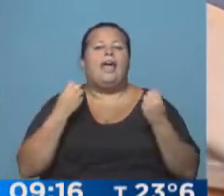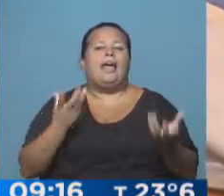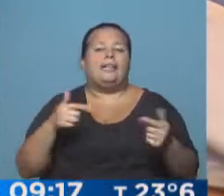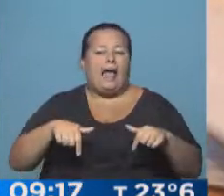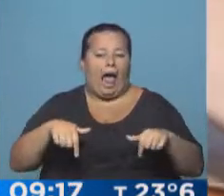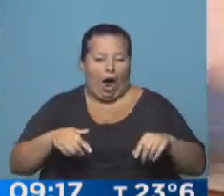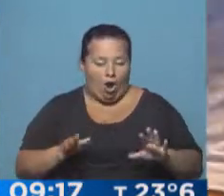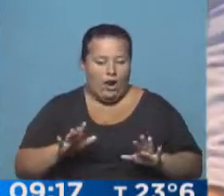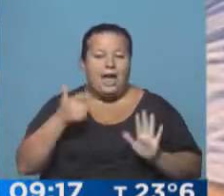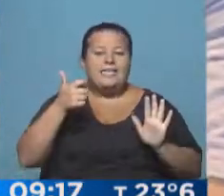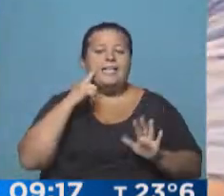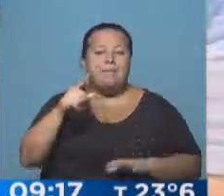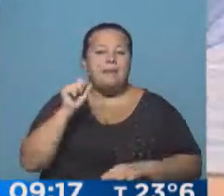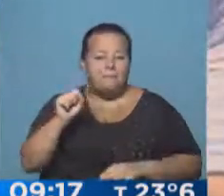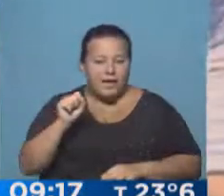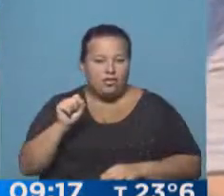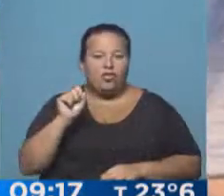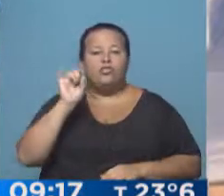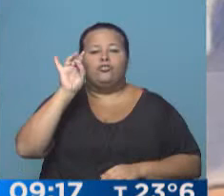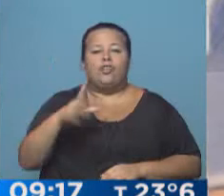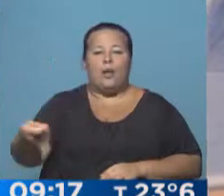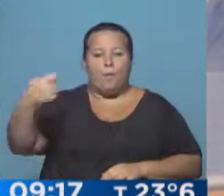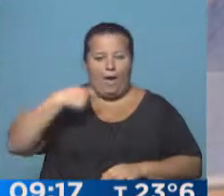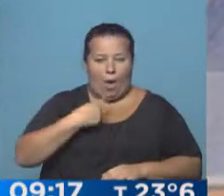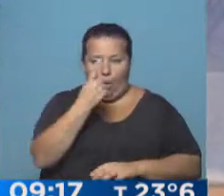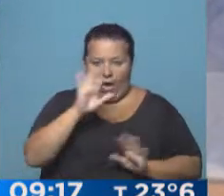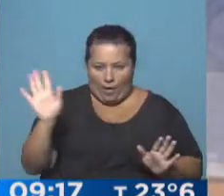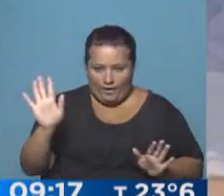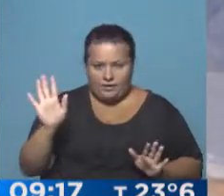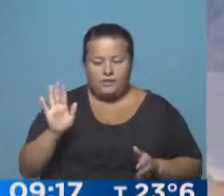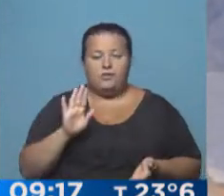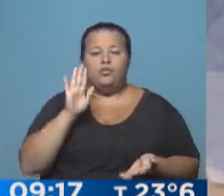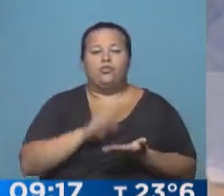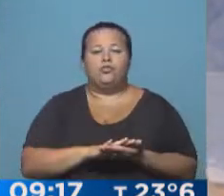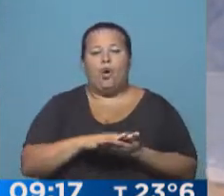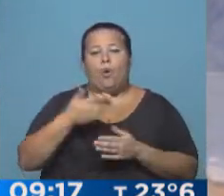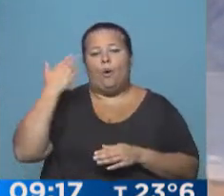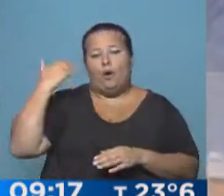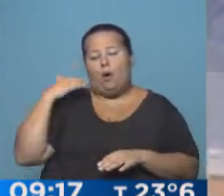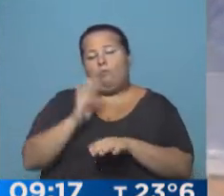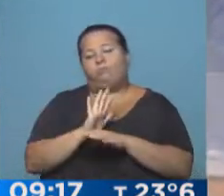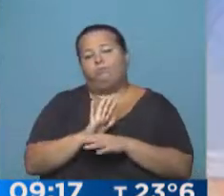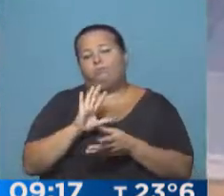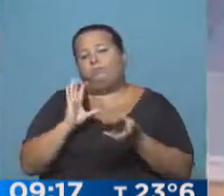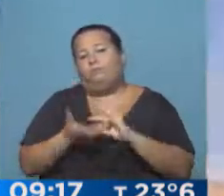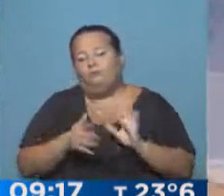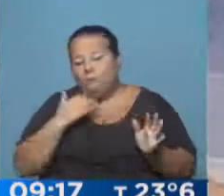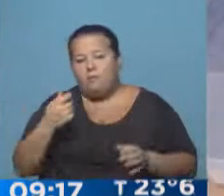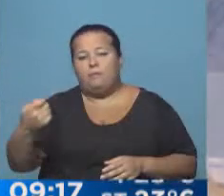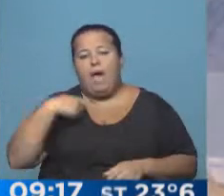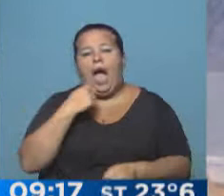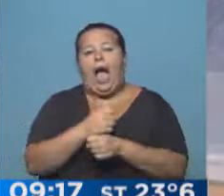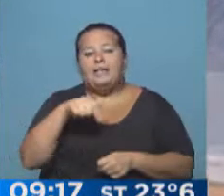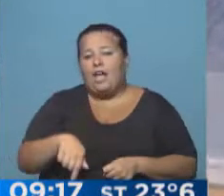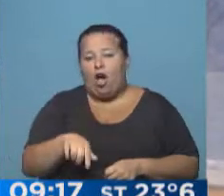parados los seis mil pesos es únicamente que se nos van a dar del repro o llamando de otra manera es hasta